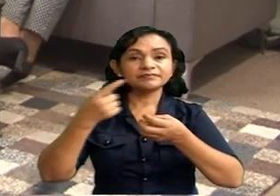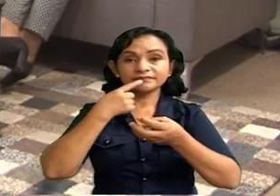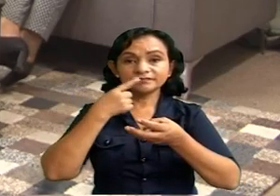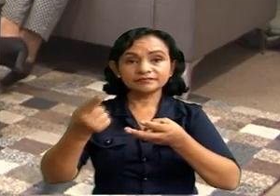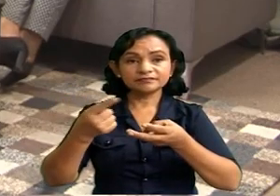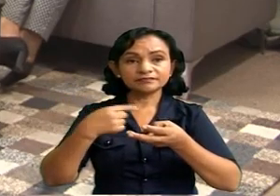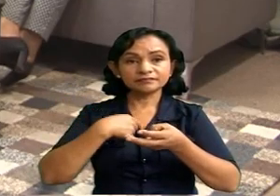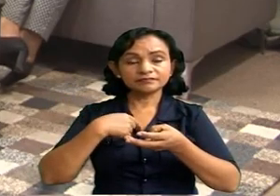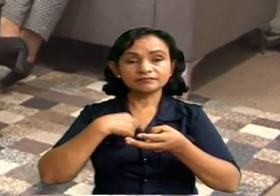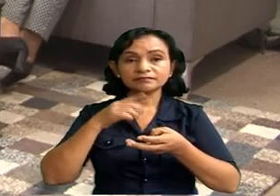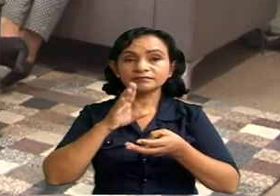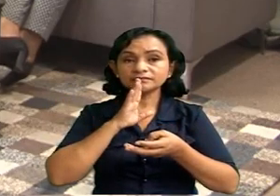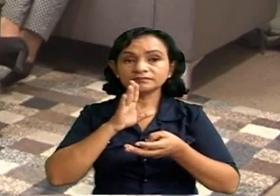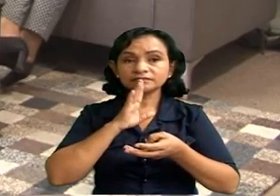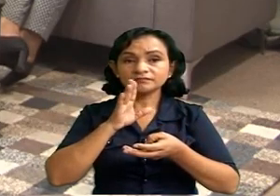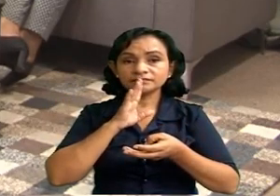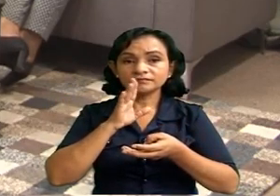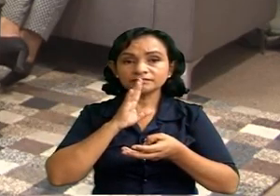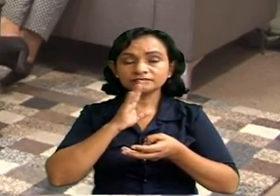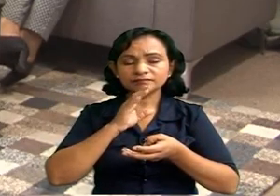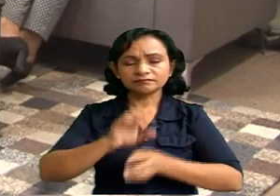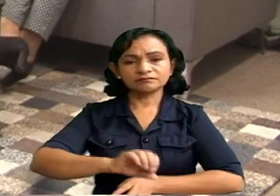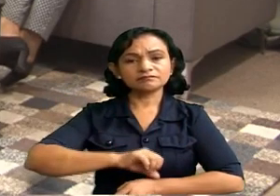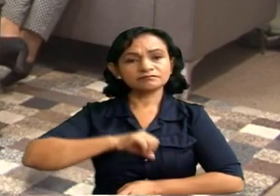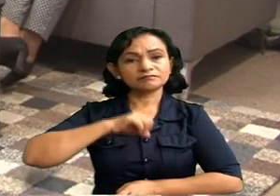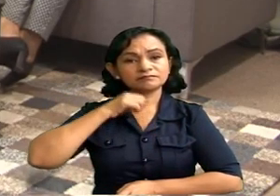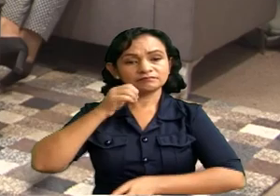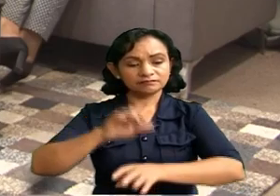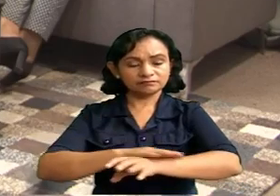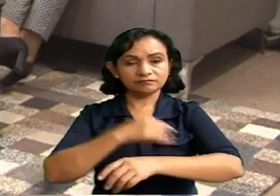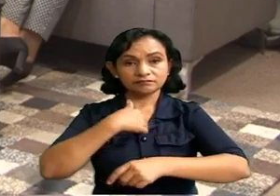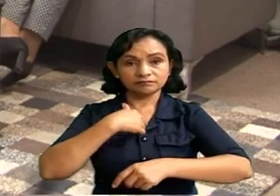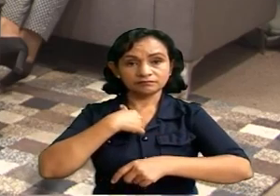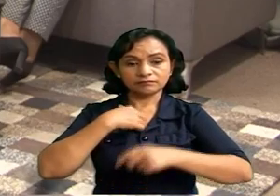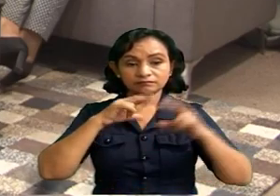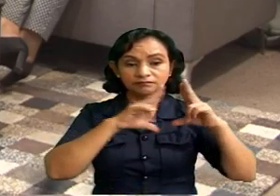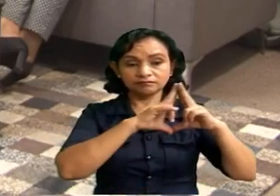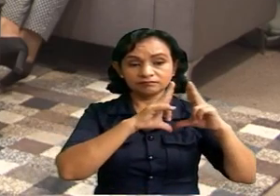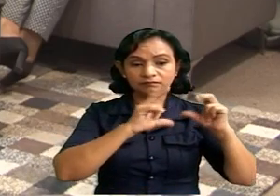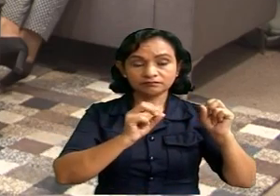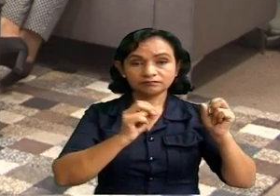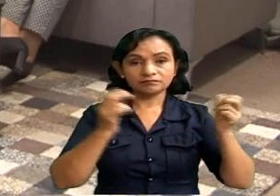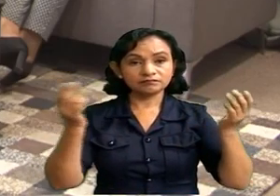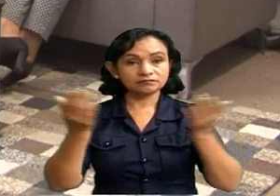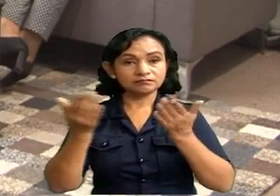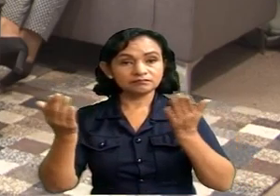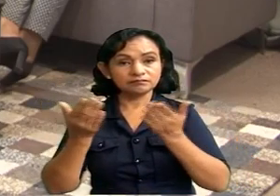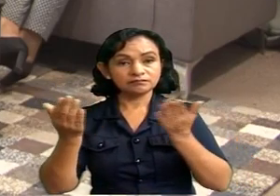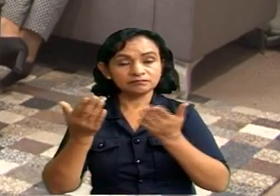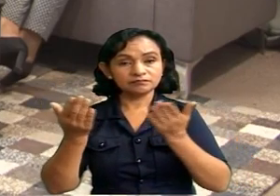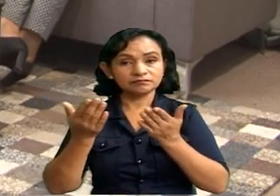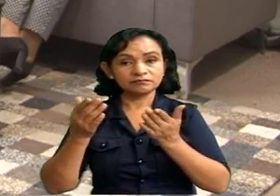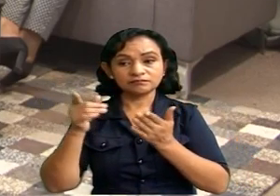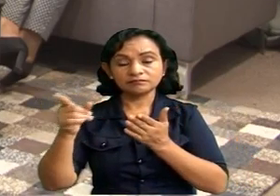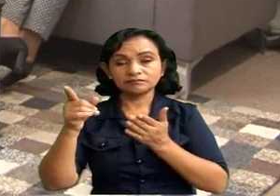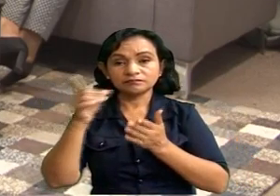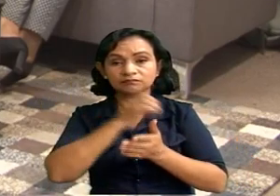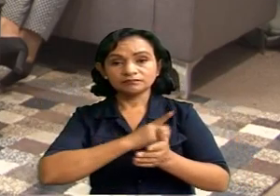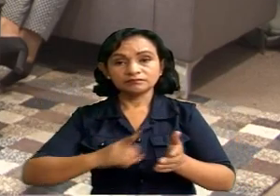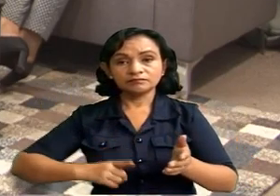yo cuando escucho a Chávez, yo he sentido un gran orgullo. Y soy nicaragüense. O sea, ¿te imaginas, como decía Johanna, lo que siente